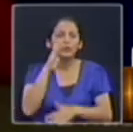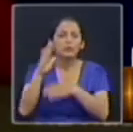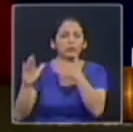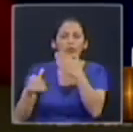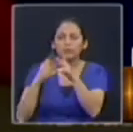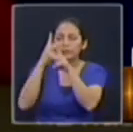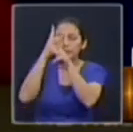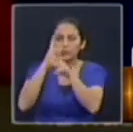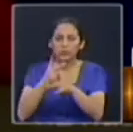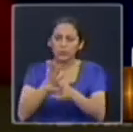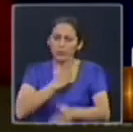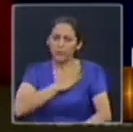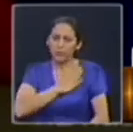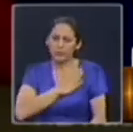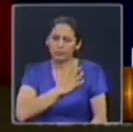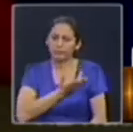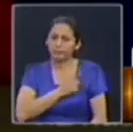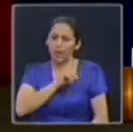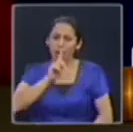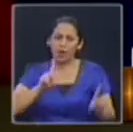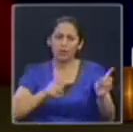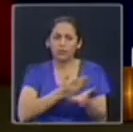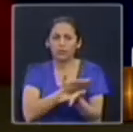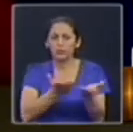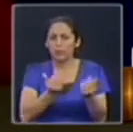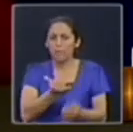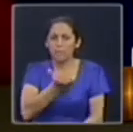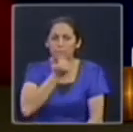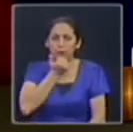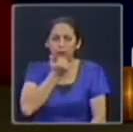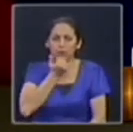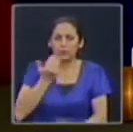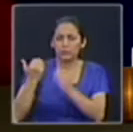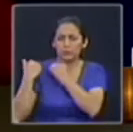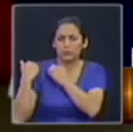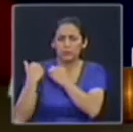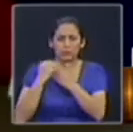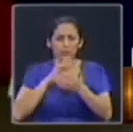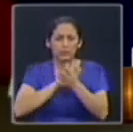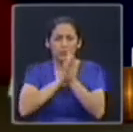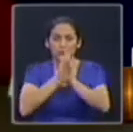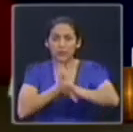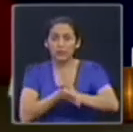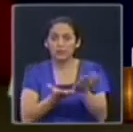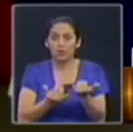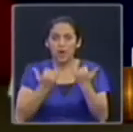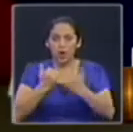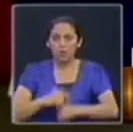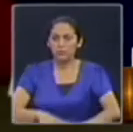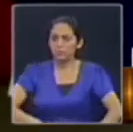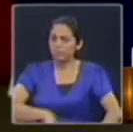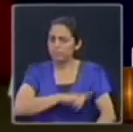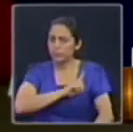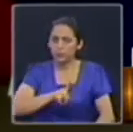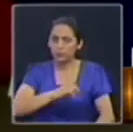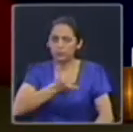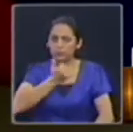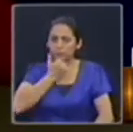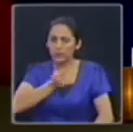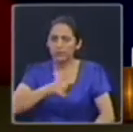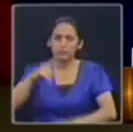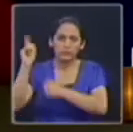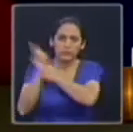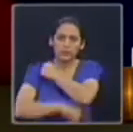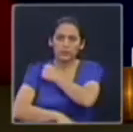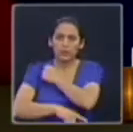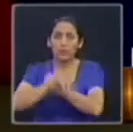ciertos casos ha habido un falso espíritu de cuerpo e incluso negligencia. Estamos actuando con celeridad y firmeza. Se ha